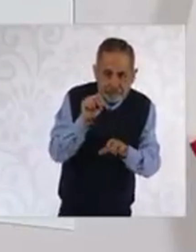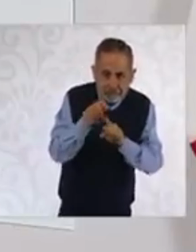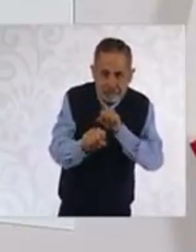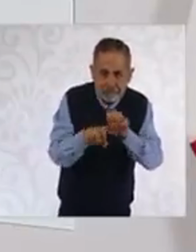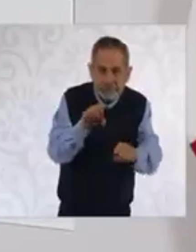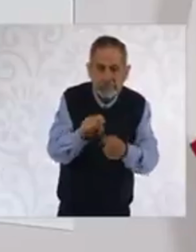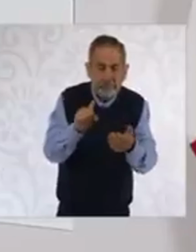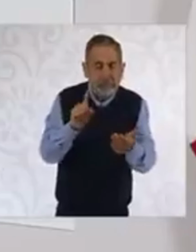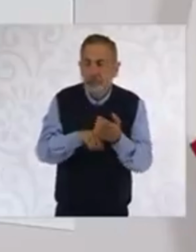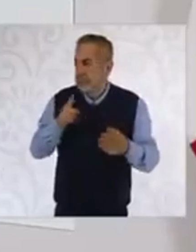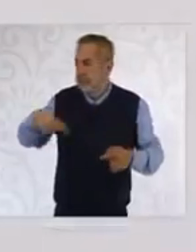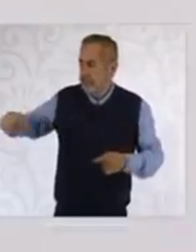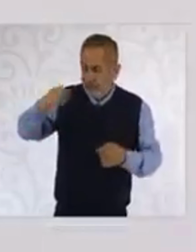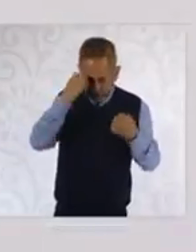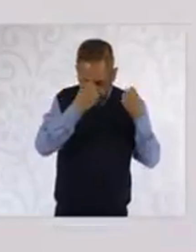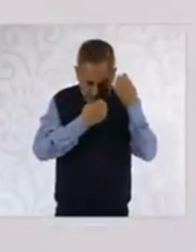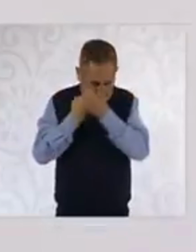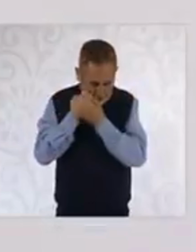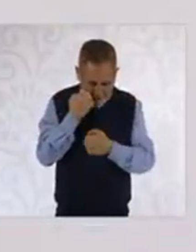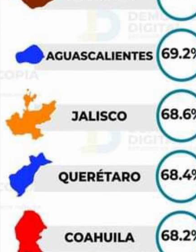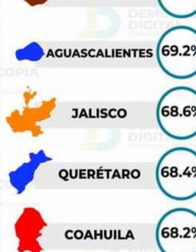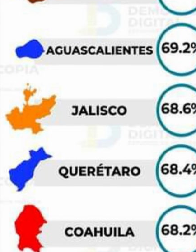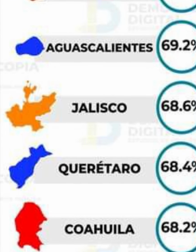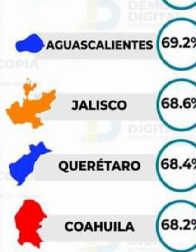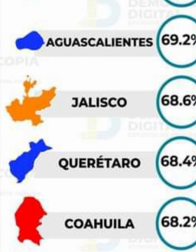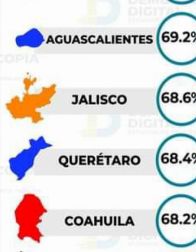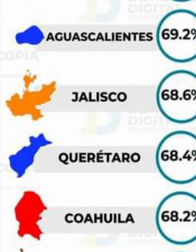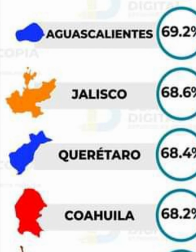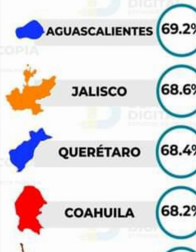medición del mes de noviembre de 2024 el